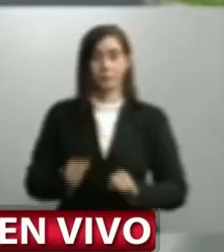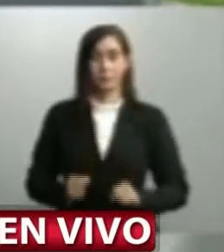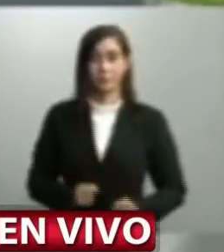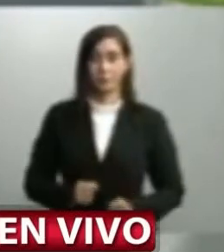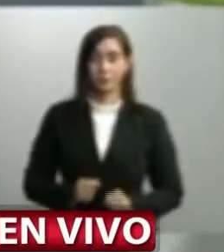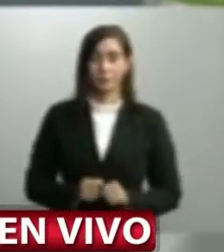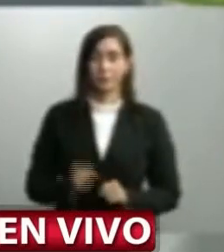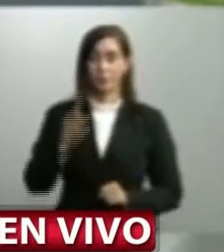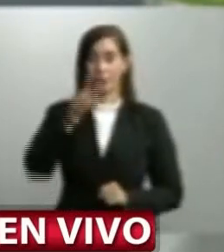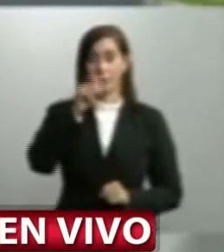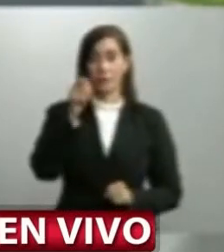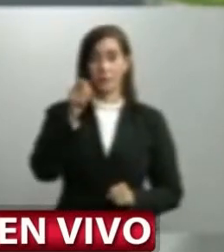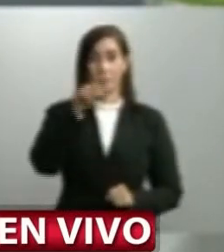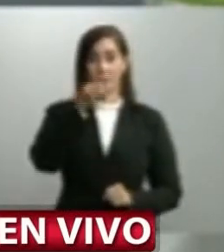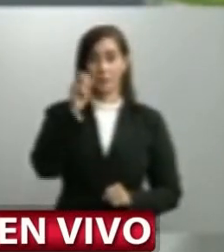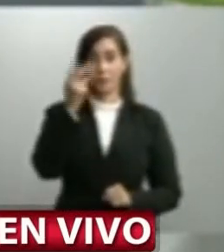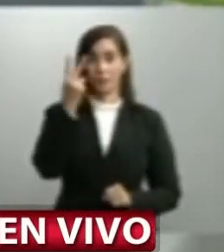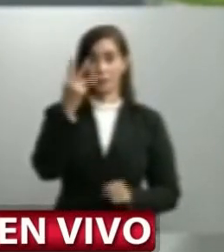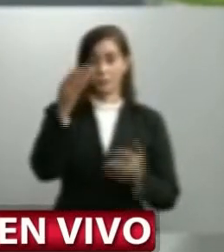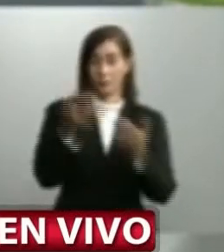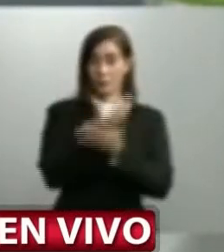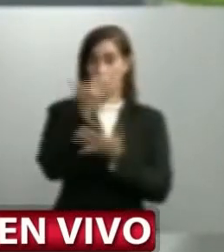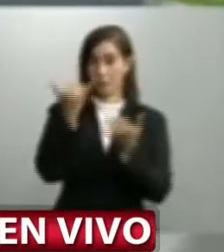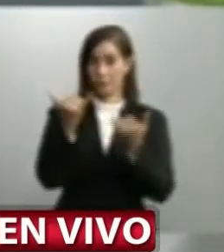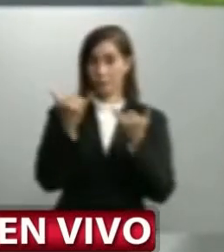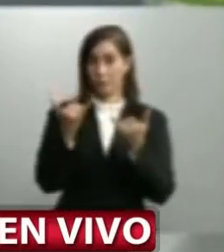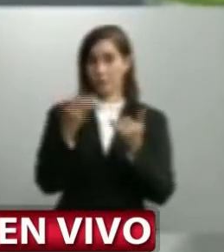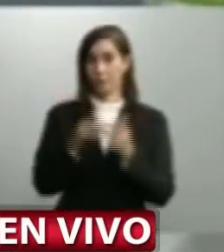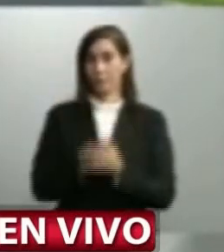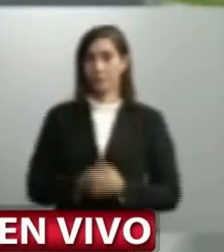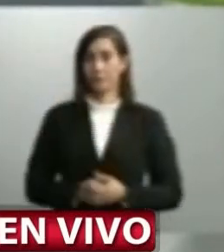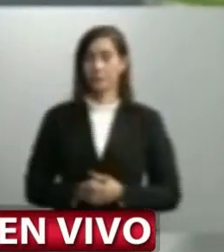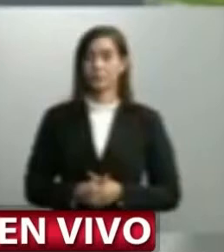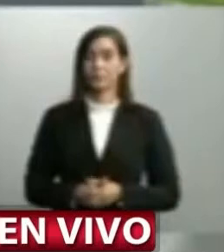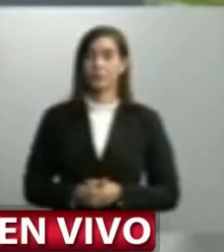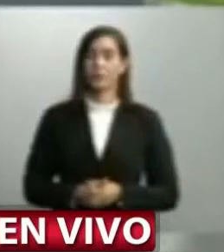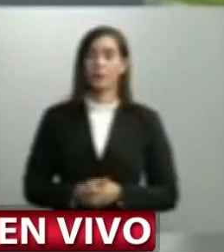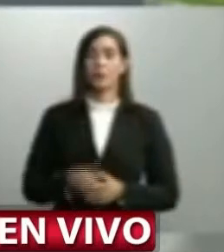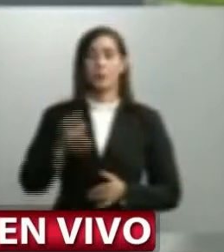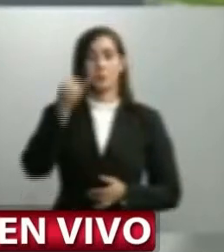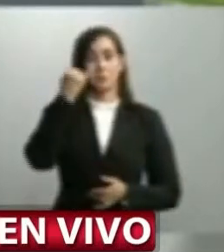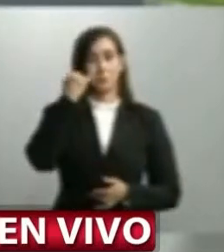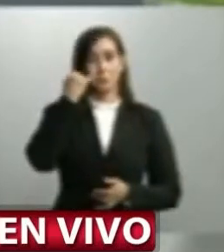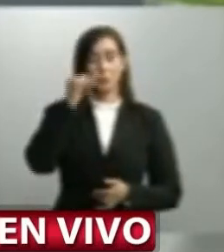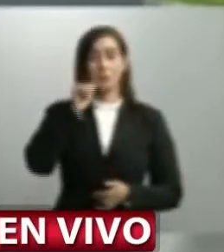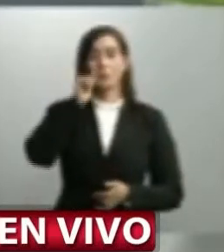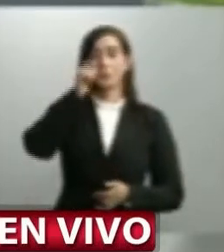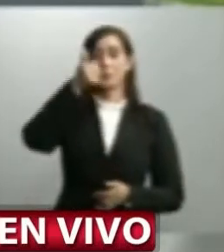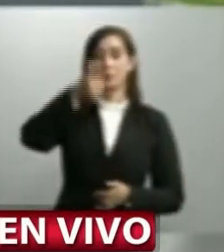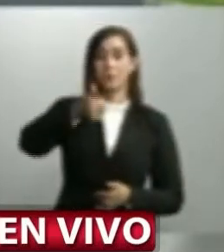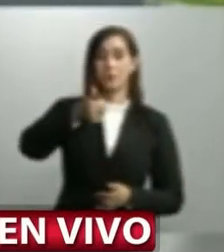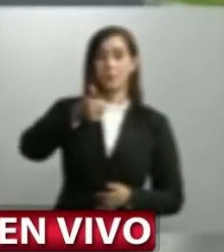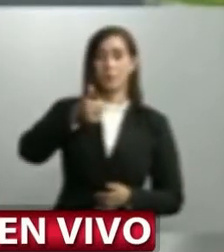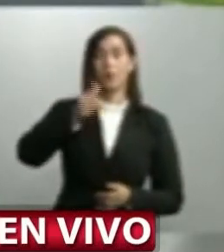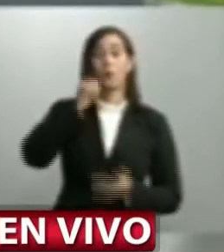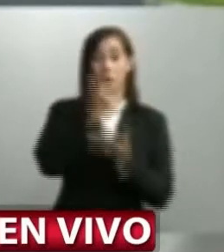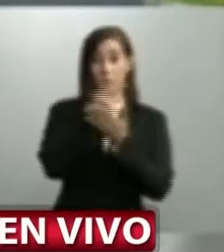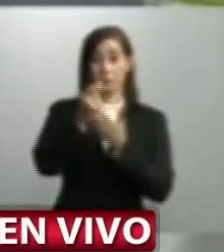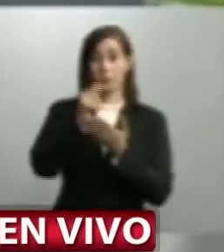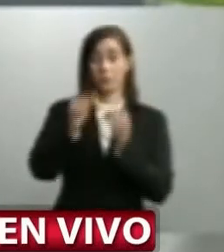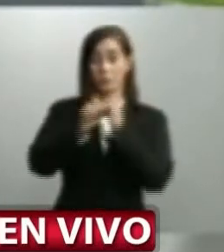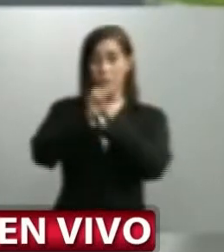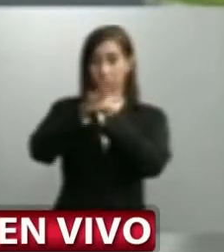reportados, 102 en el día de hoy. De modo pues que vamos a ver si mañana la próxima rueda de